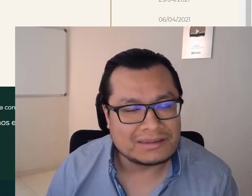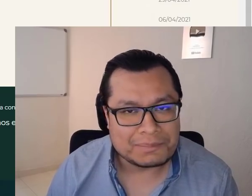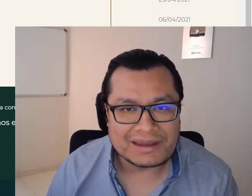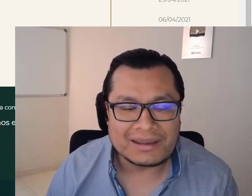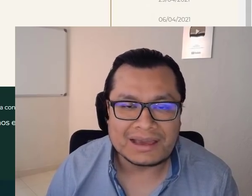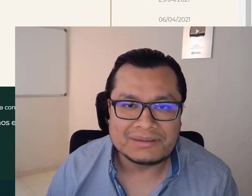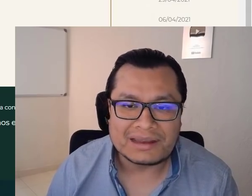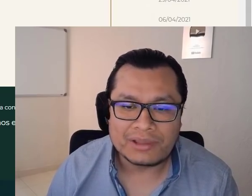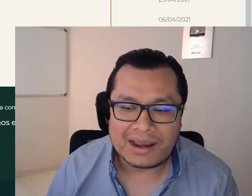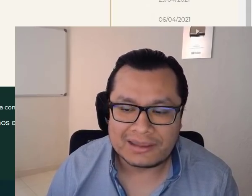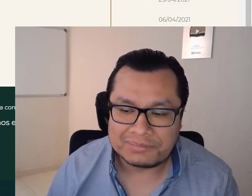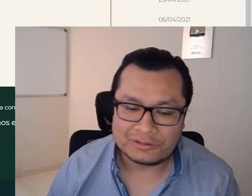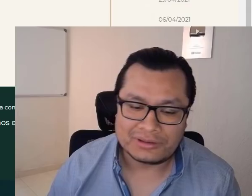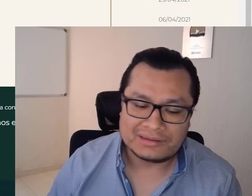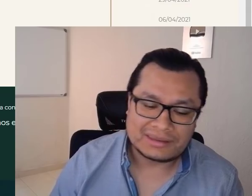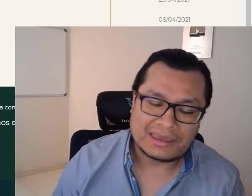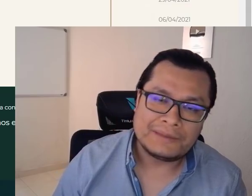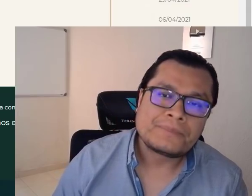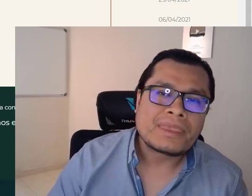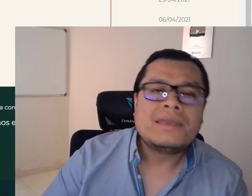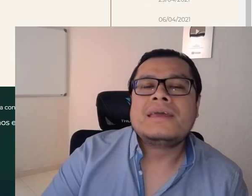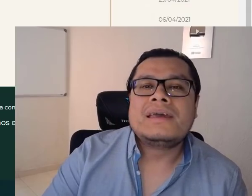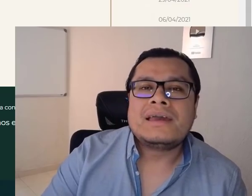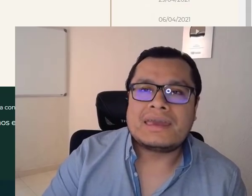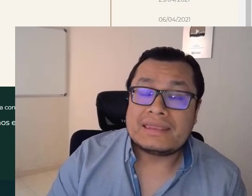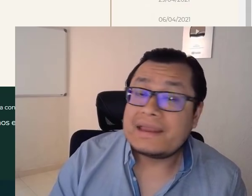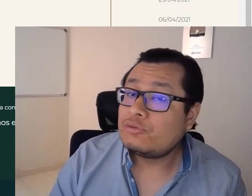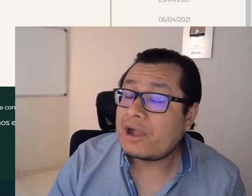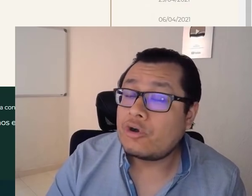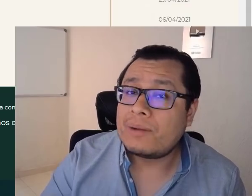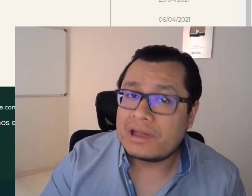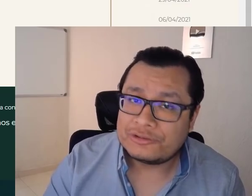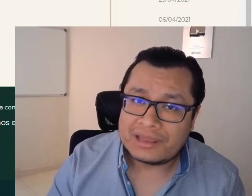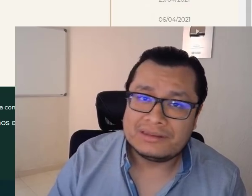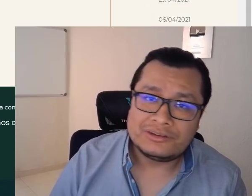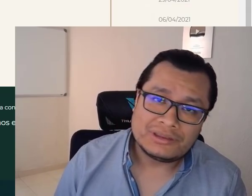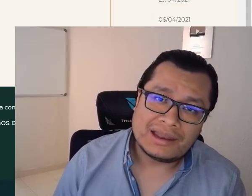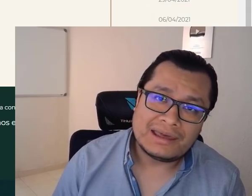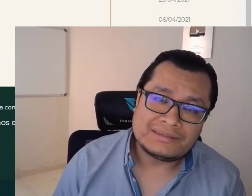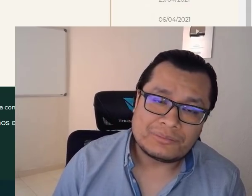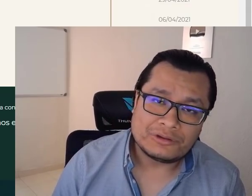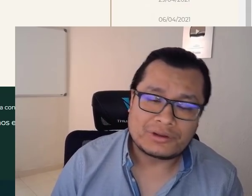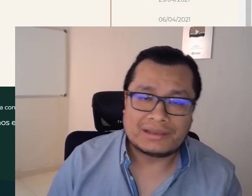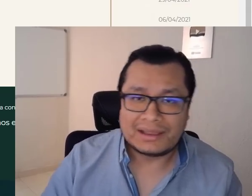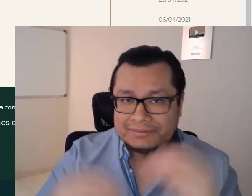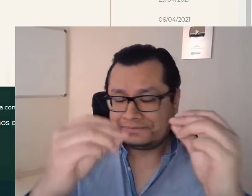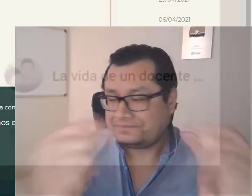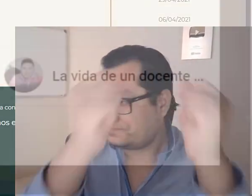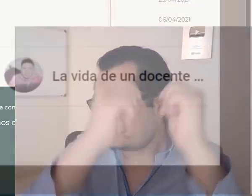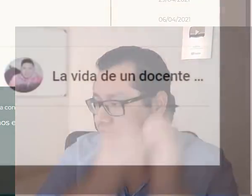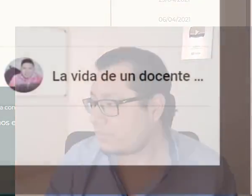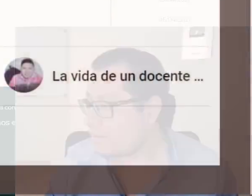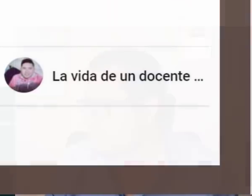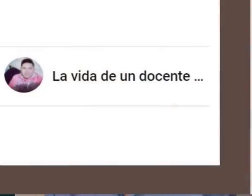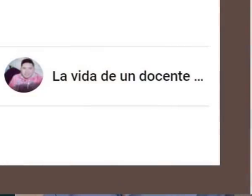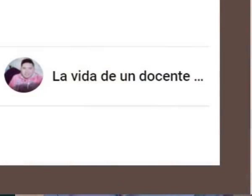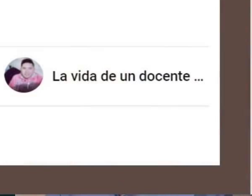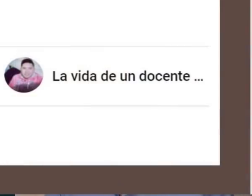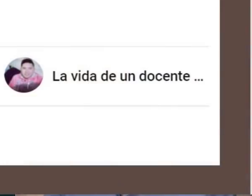antes de empezar déjame saludar a las personas que generan una colaboración adicional a este hermoso canal